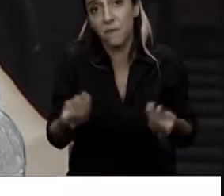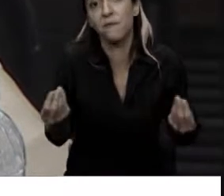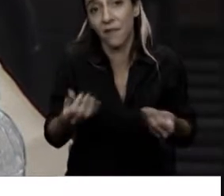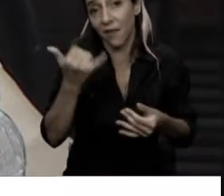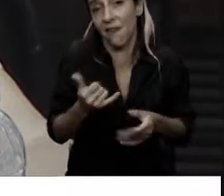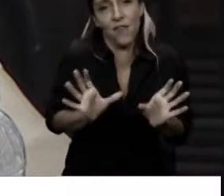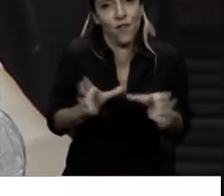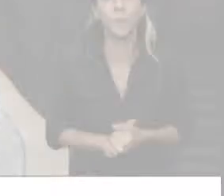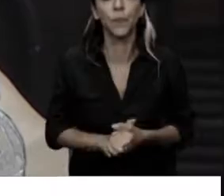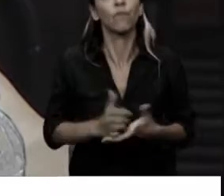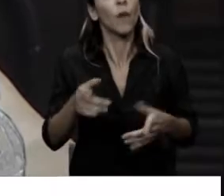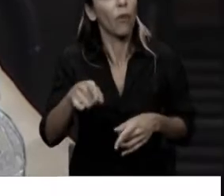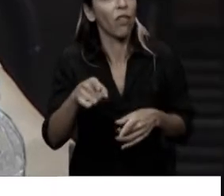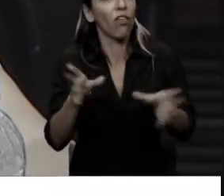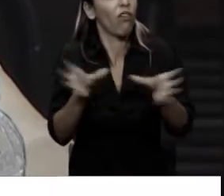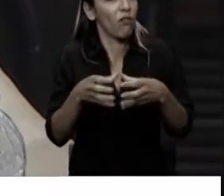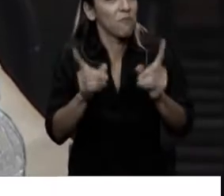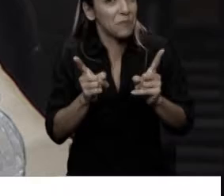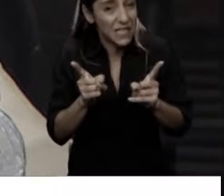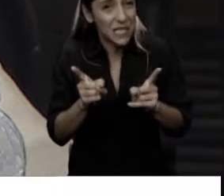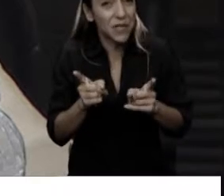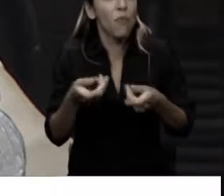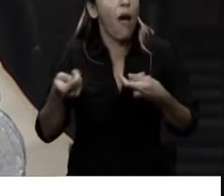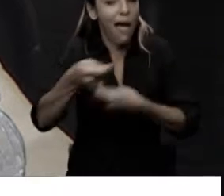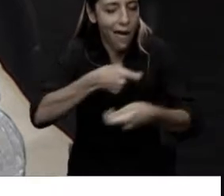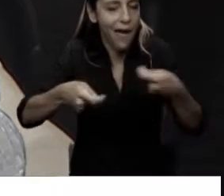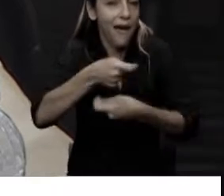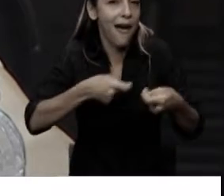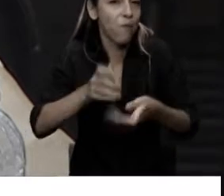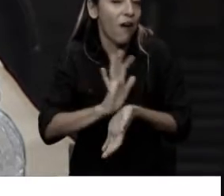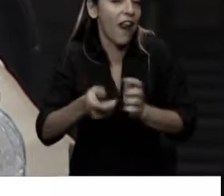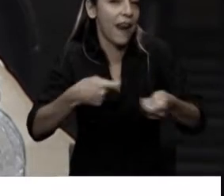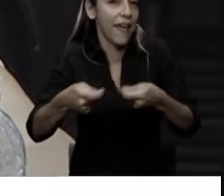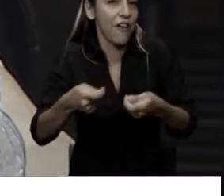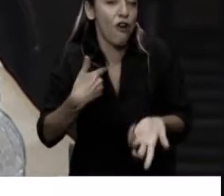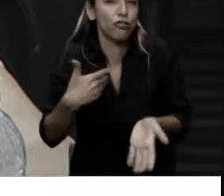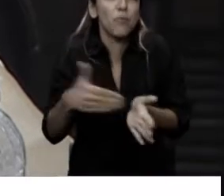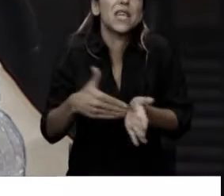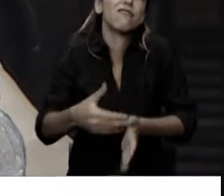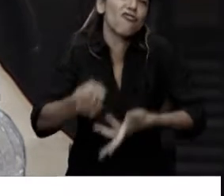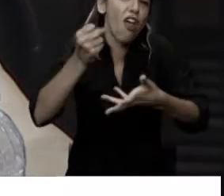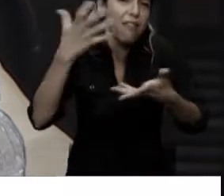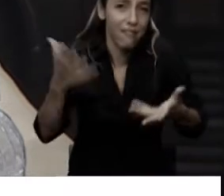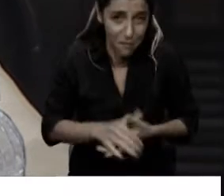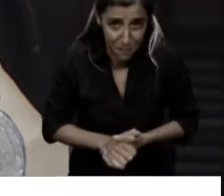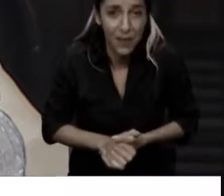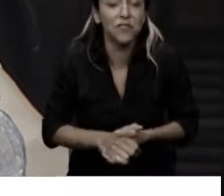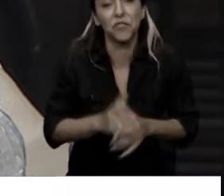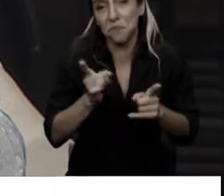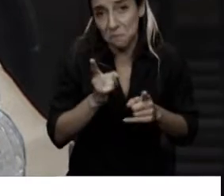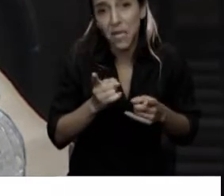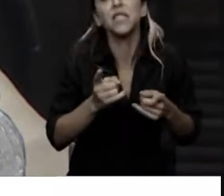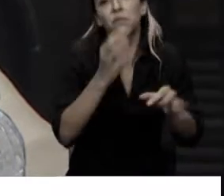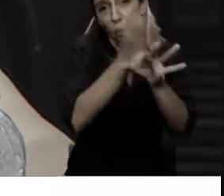no podemos soslayar, que mueve millones de pesos y que está alrededor del aborto y que incluye profesionales de la